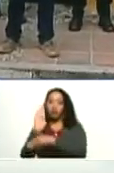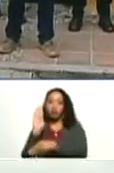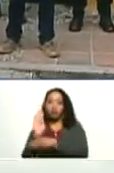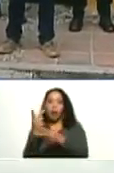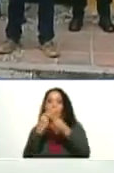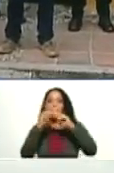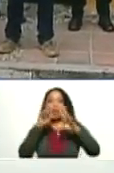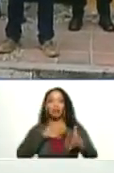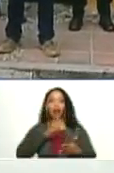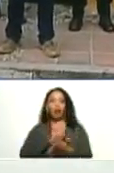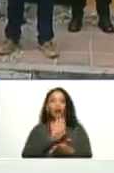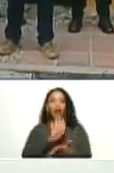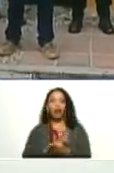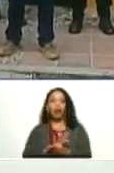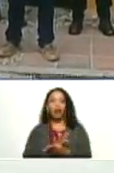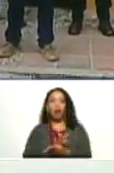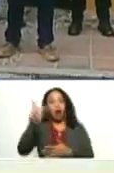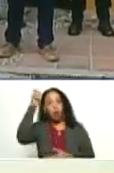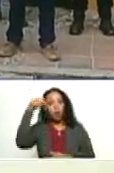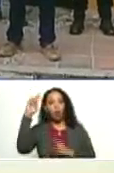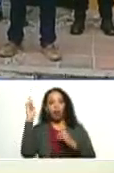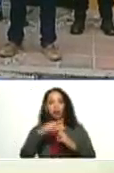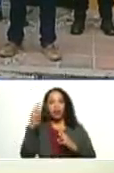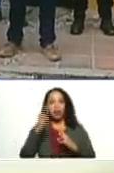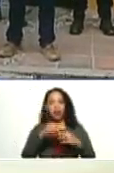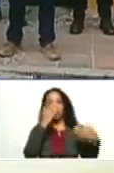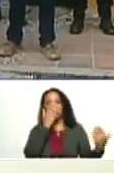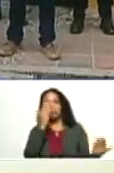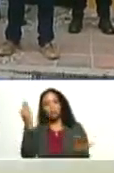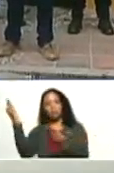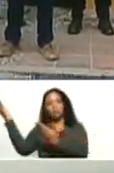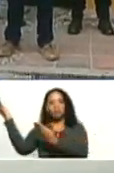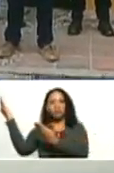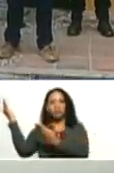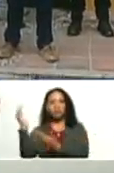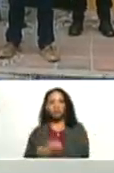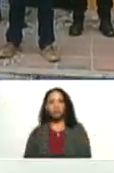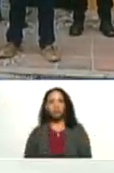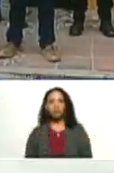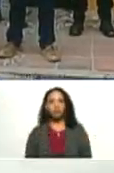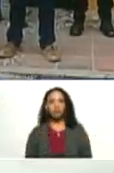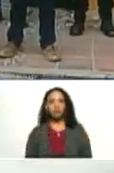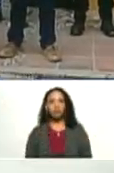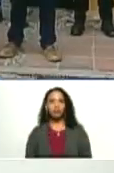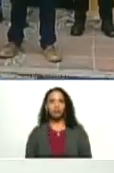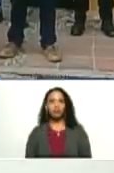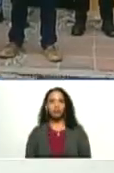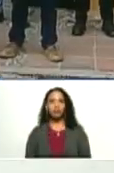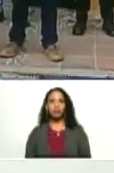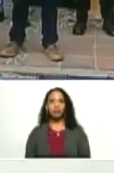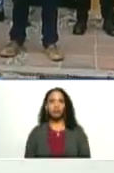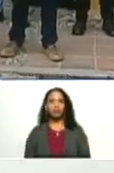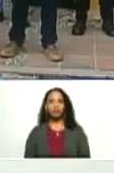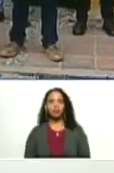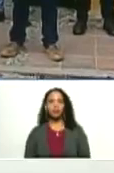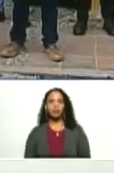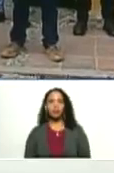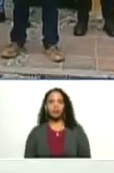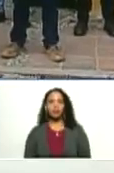y prosperidad al pueblo del Táchira. Adelante Freddy Bernal desde la Plaza Bolívar de Peribeca.